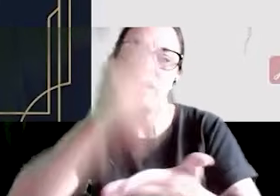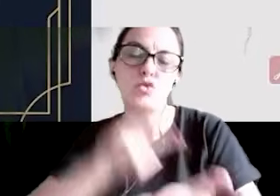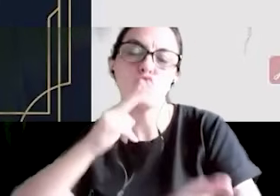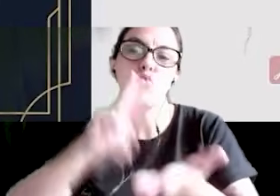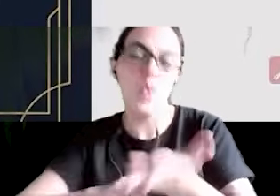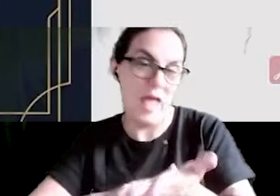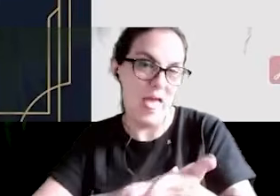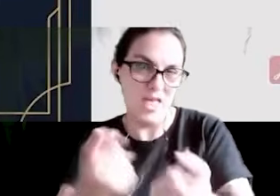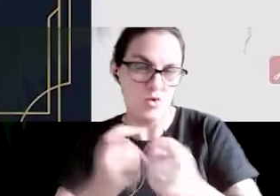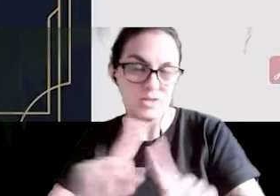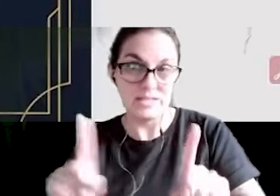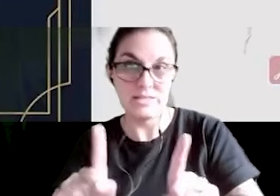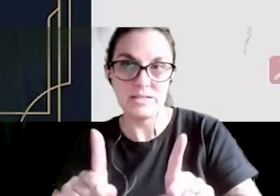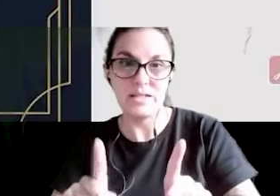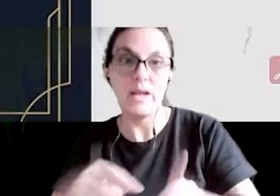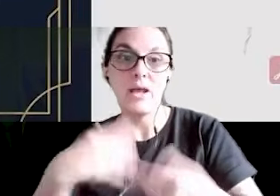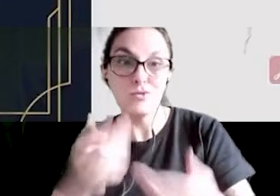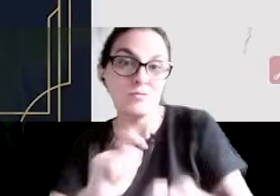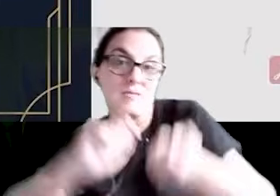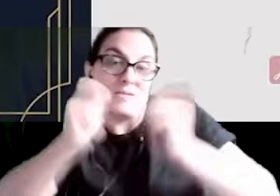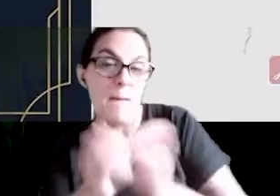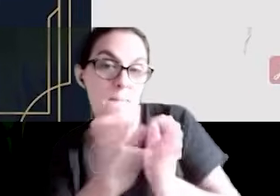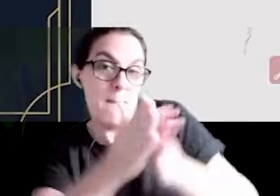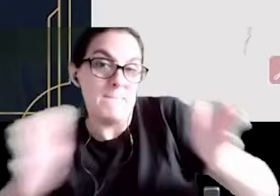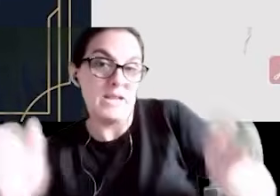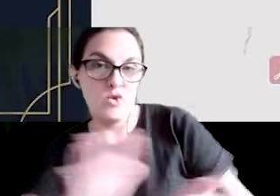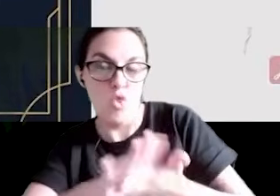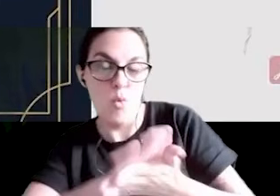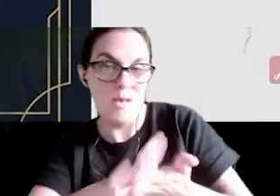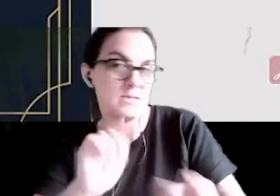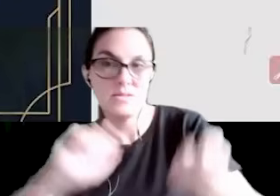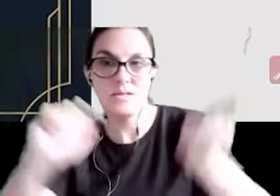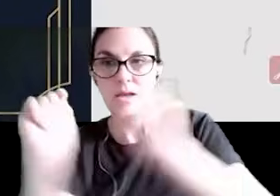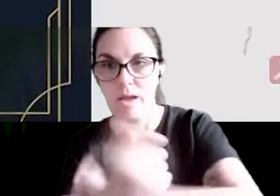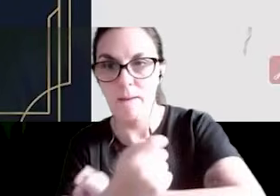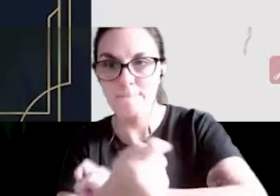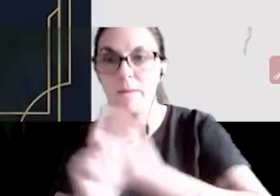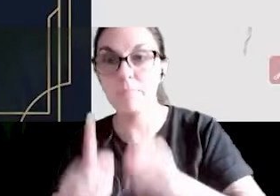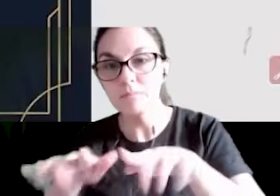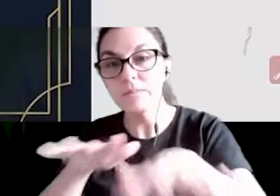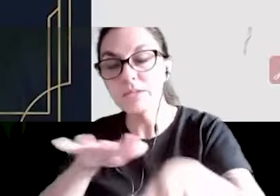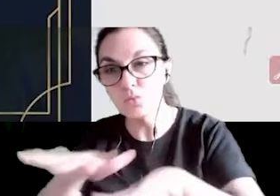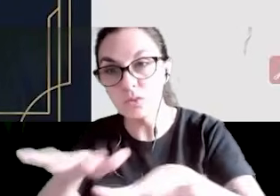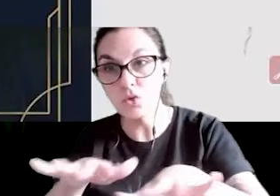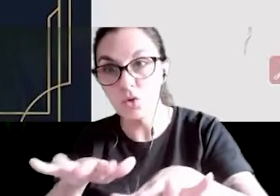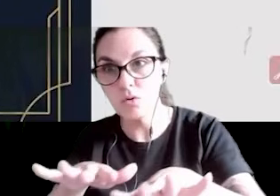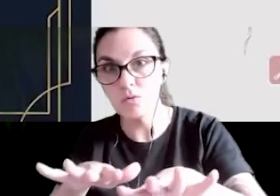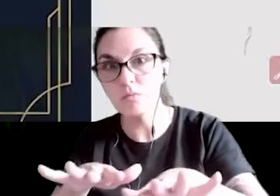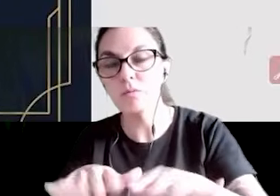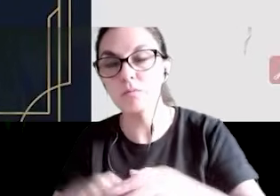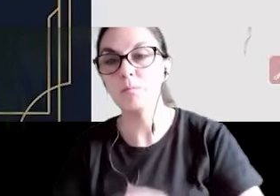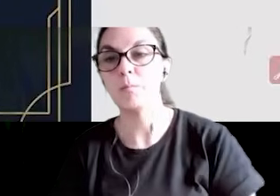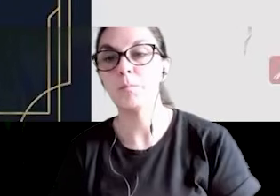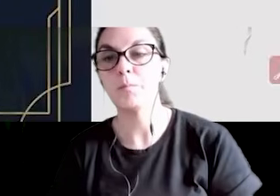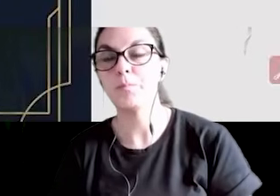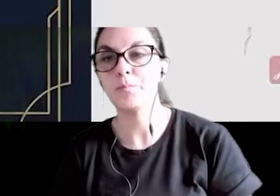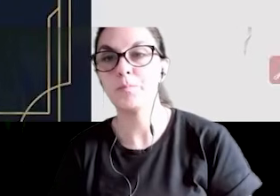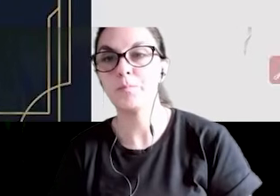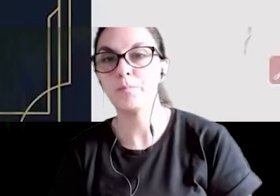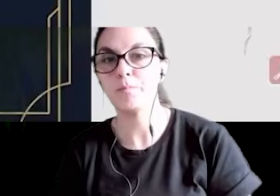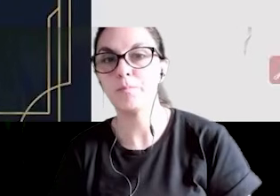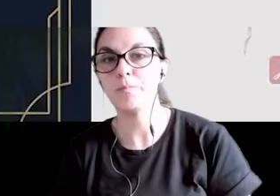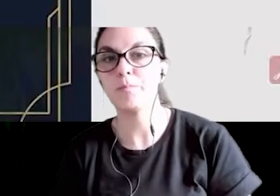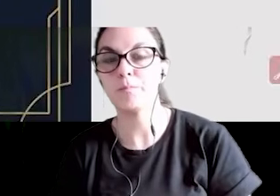base pasa a ser el 2026. Entonces, en aquellas situaciones donde nosotros estemos analizando a este